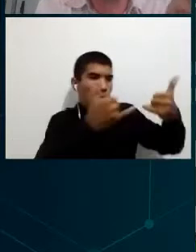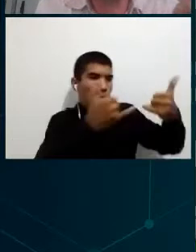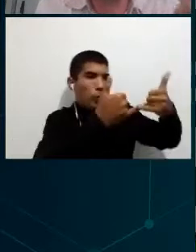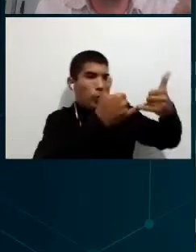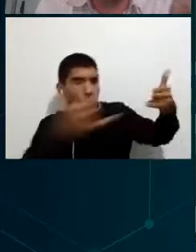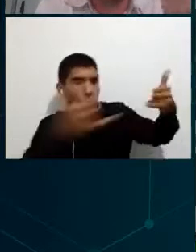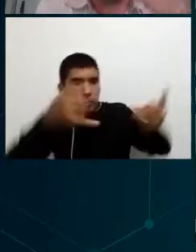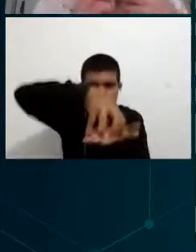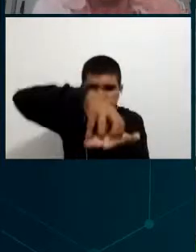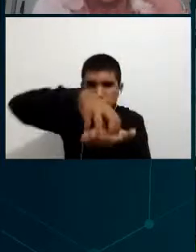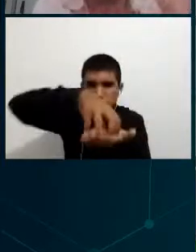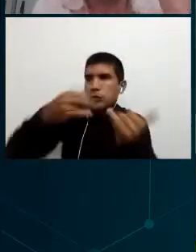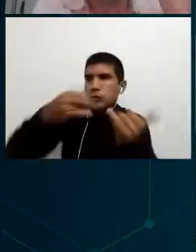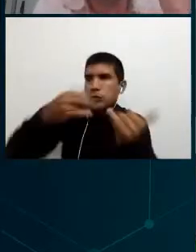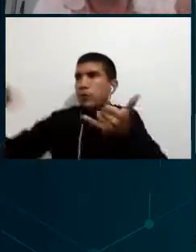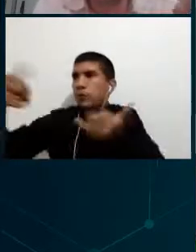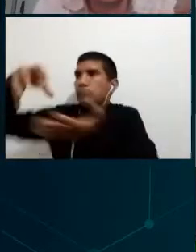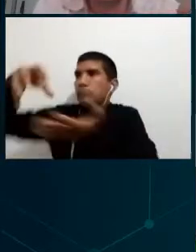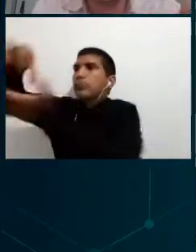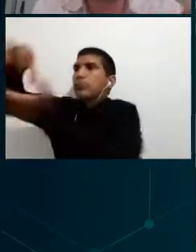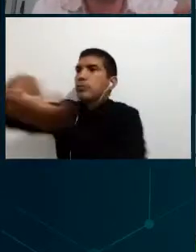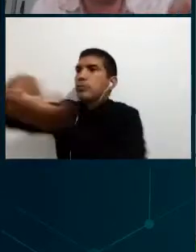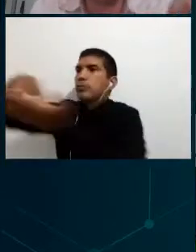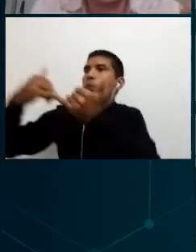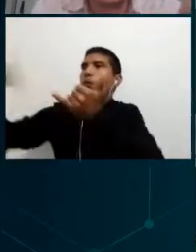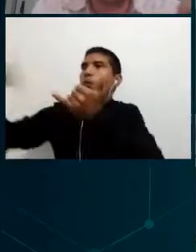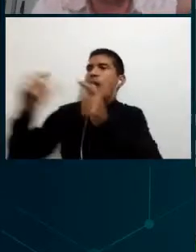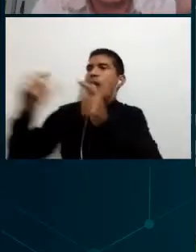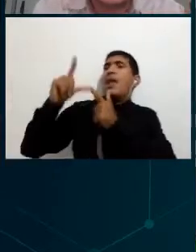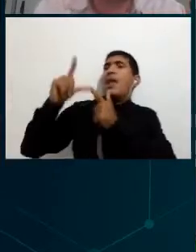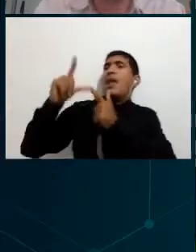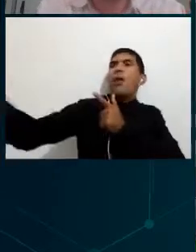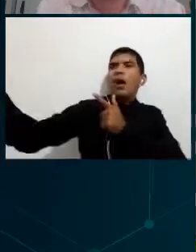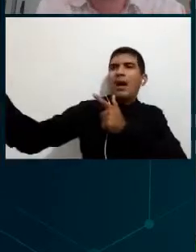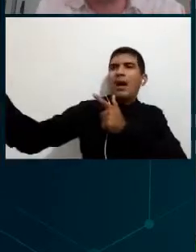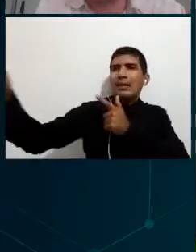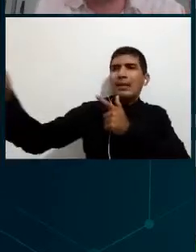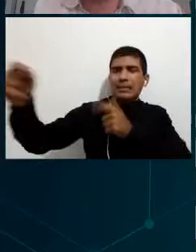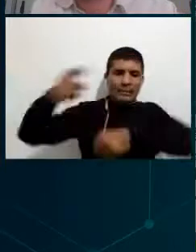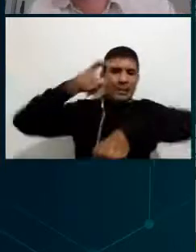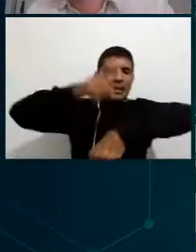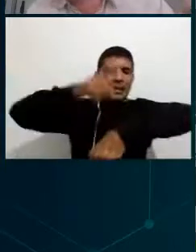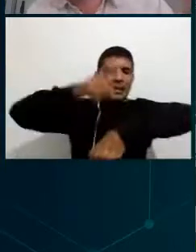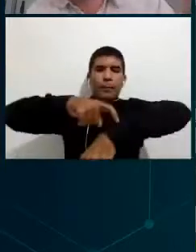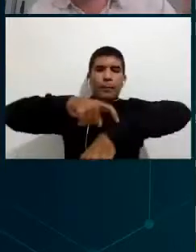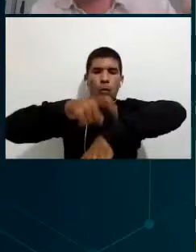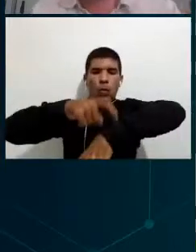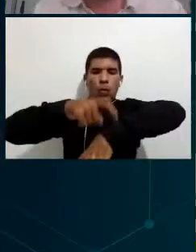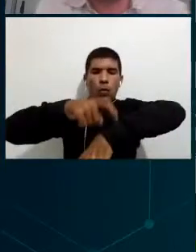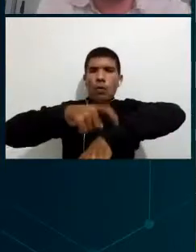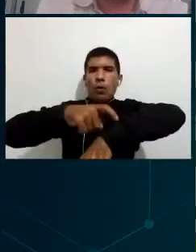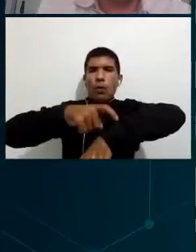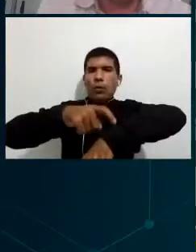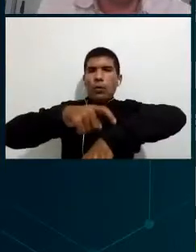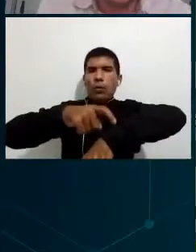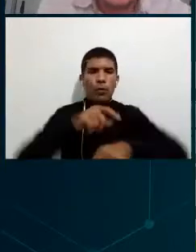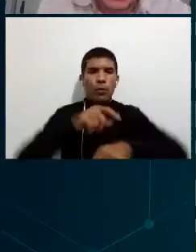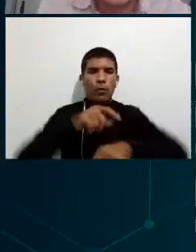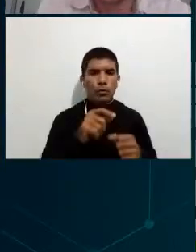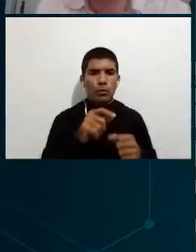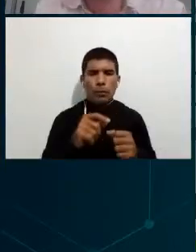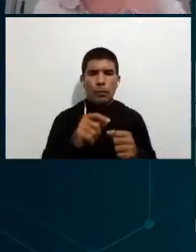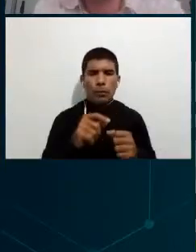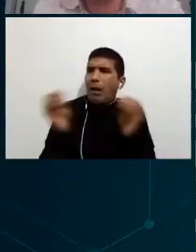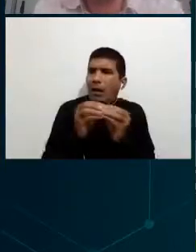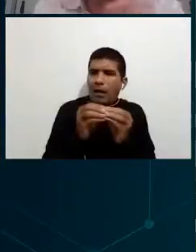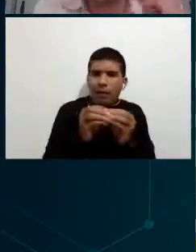11 milisegundos. Aquí veo un resultado muy interesante donde vimos que el tiempo para que la información me pasara de un lado